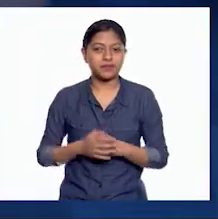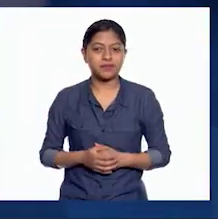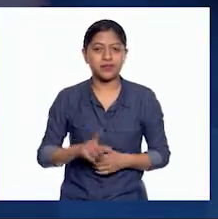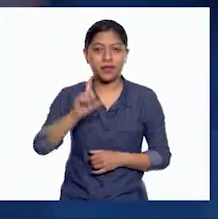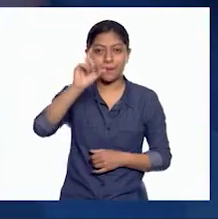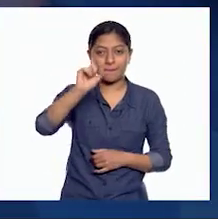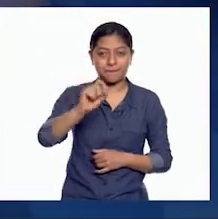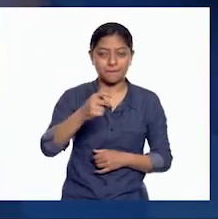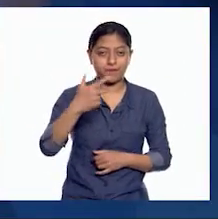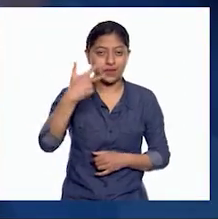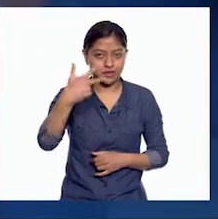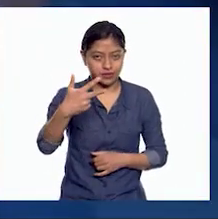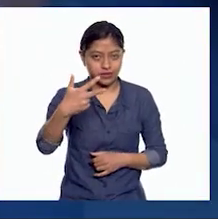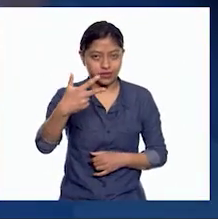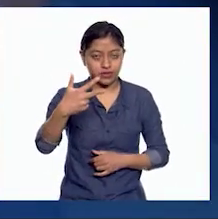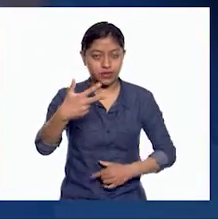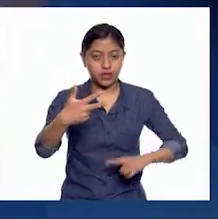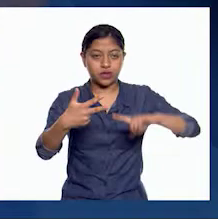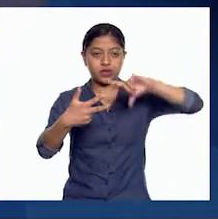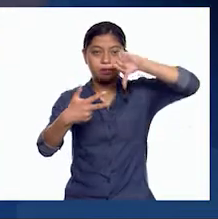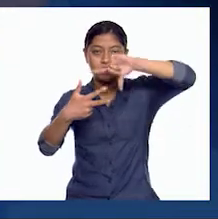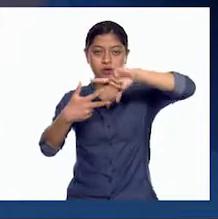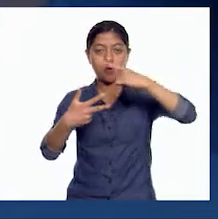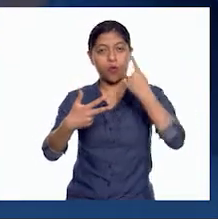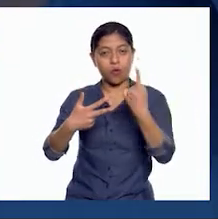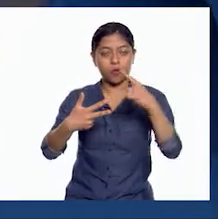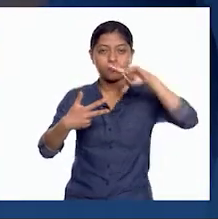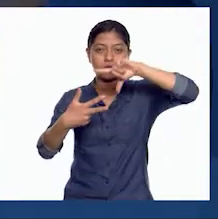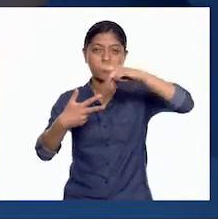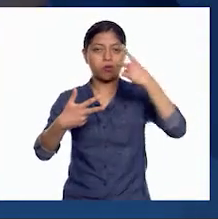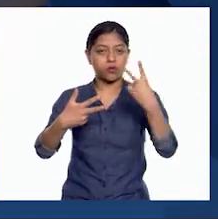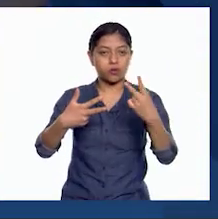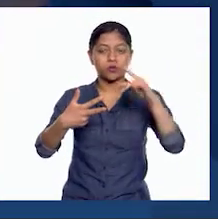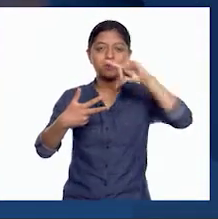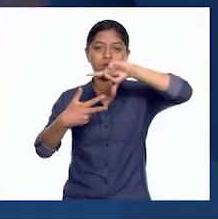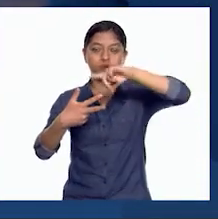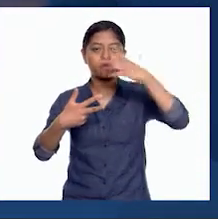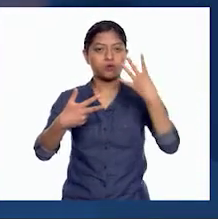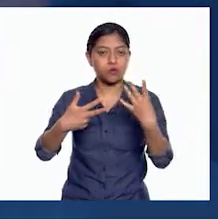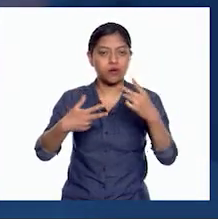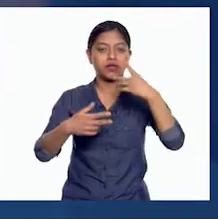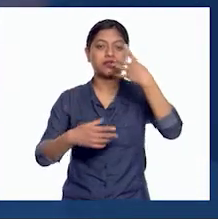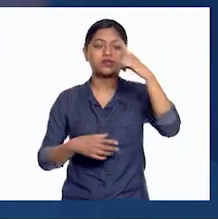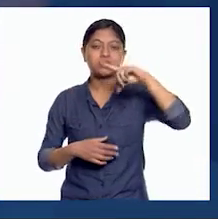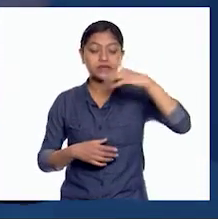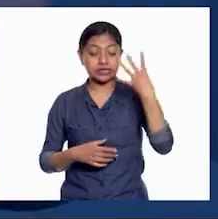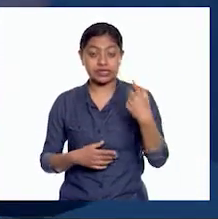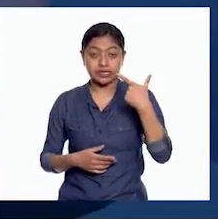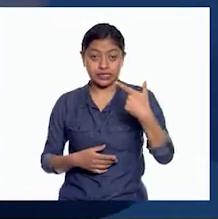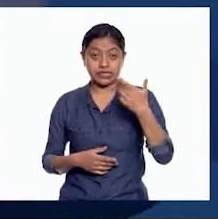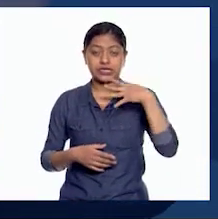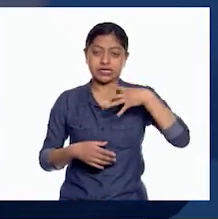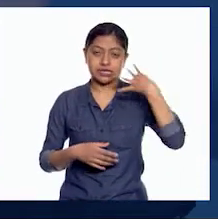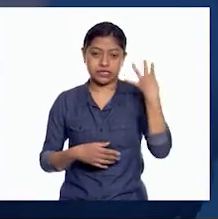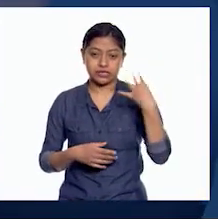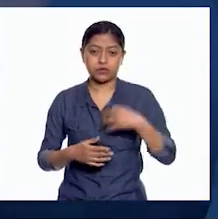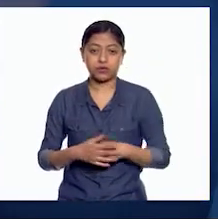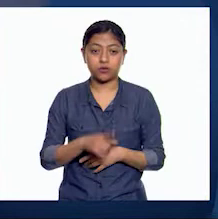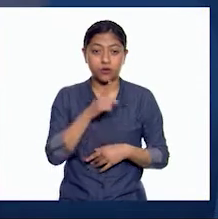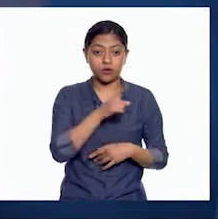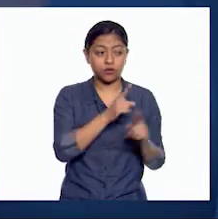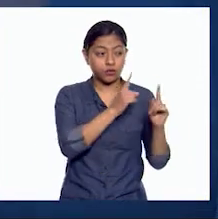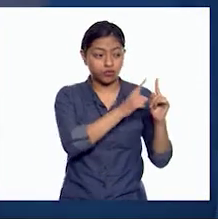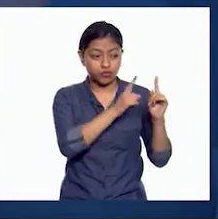como el 28. Sus dividendos son 1, 2, 4, 7 y 14. Si los sumas